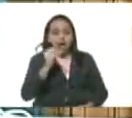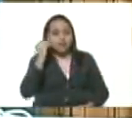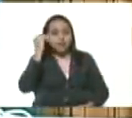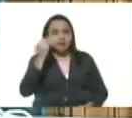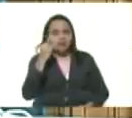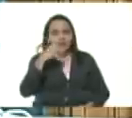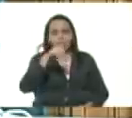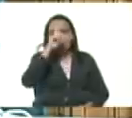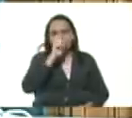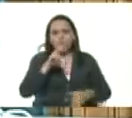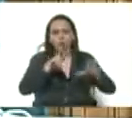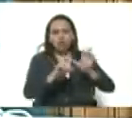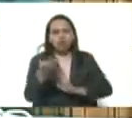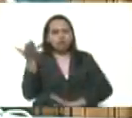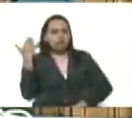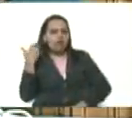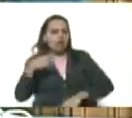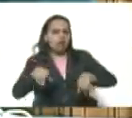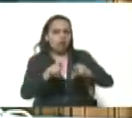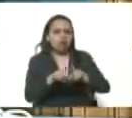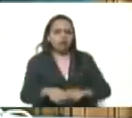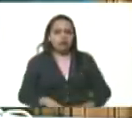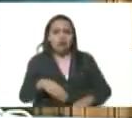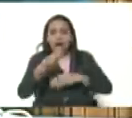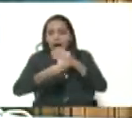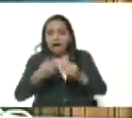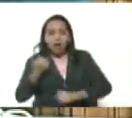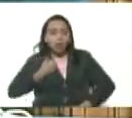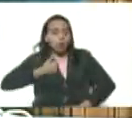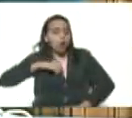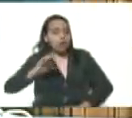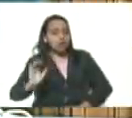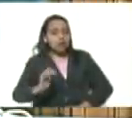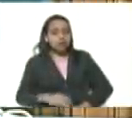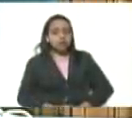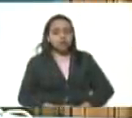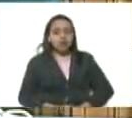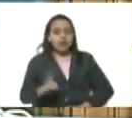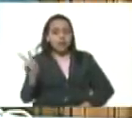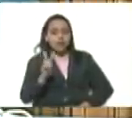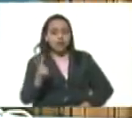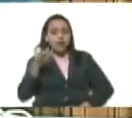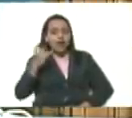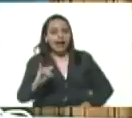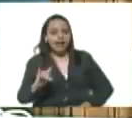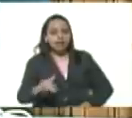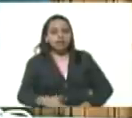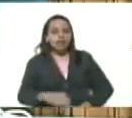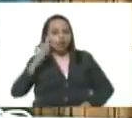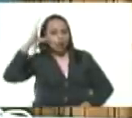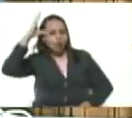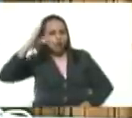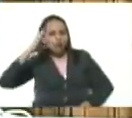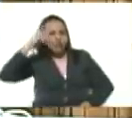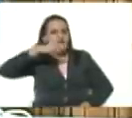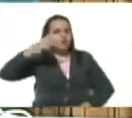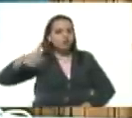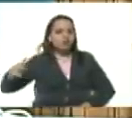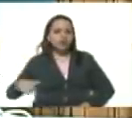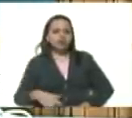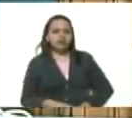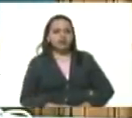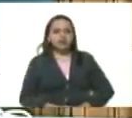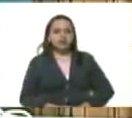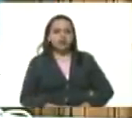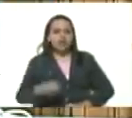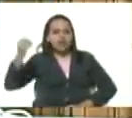años 80. Hagas lo que hagas. En Venezuela va a prevalecer la conciencia del pueblo,